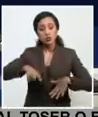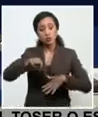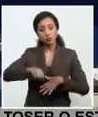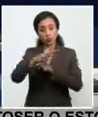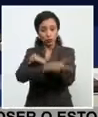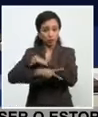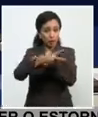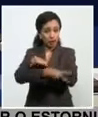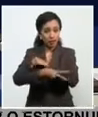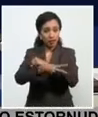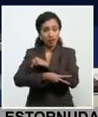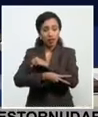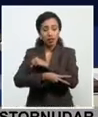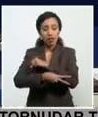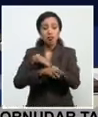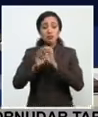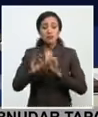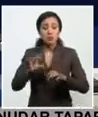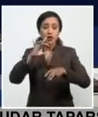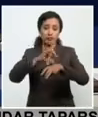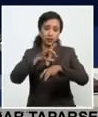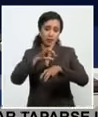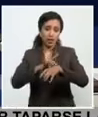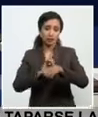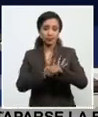relación con esta enfermedad.